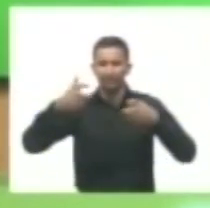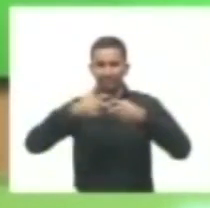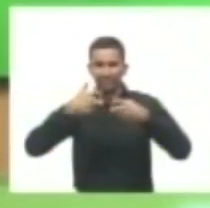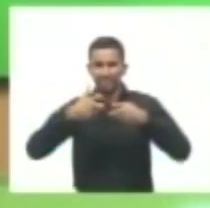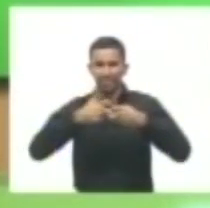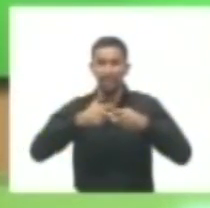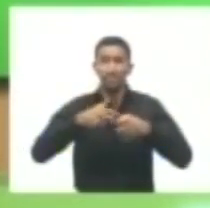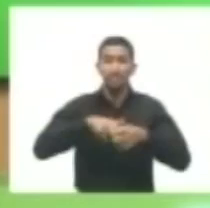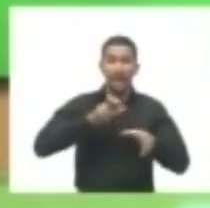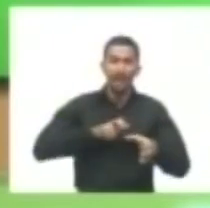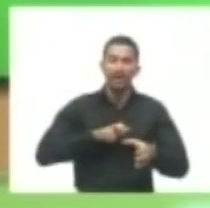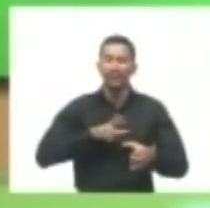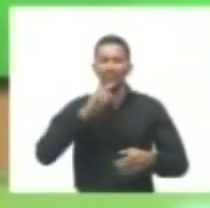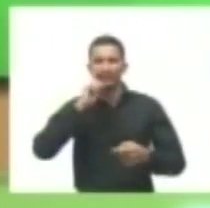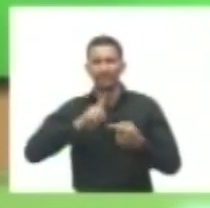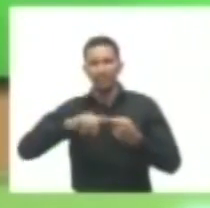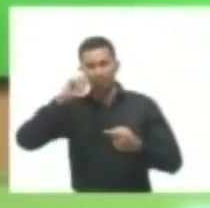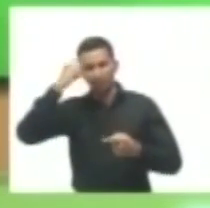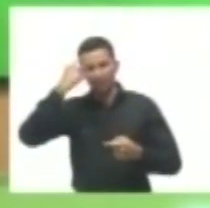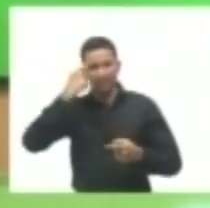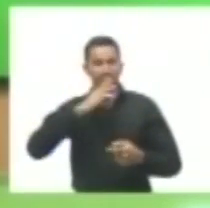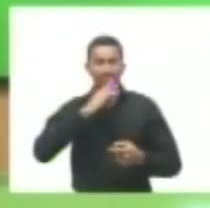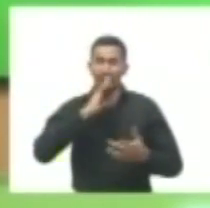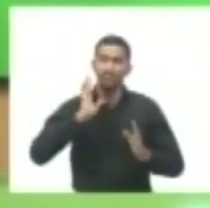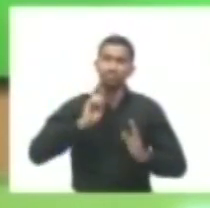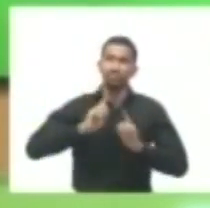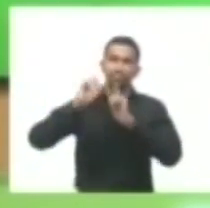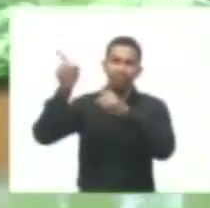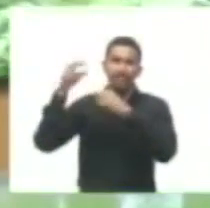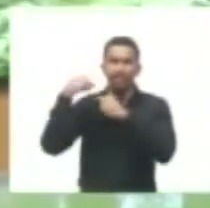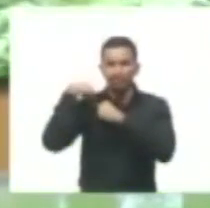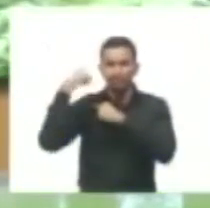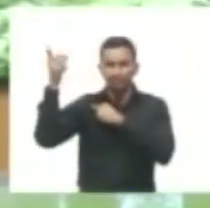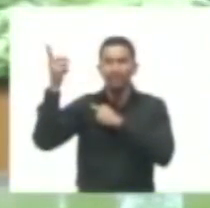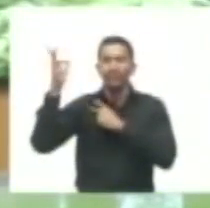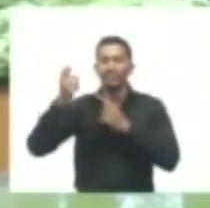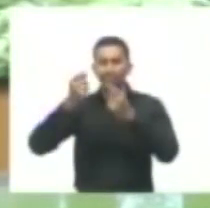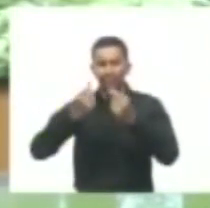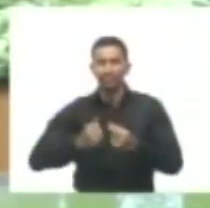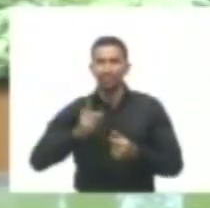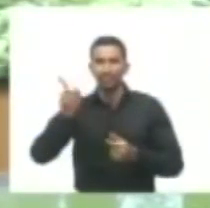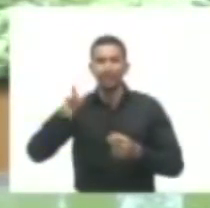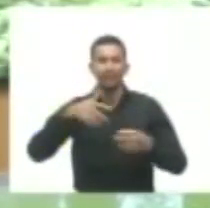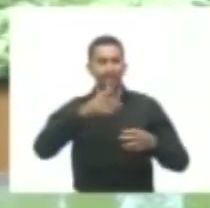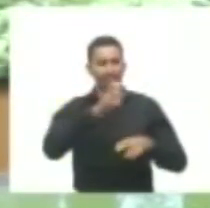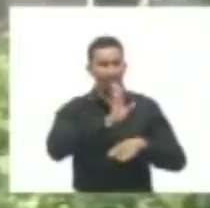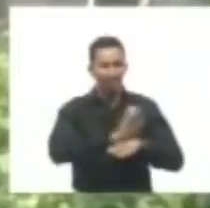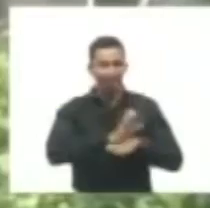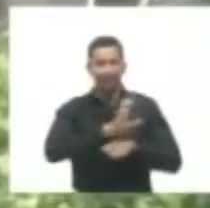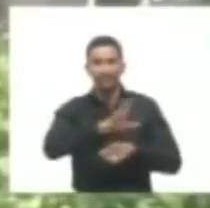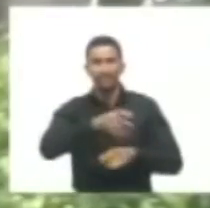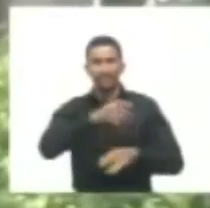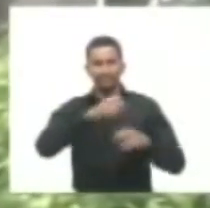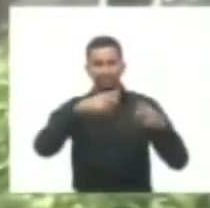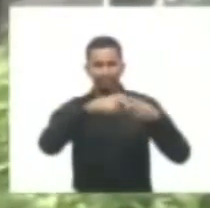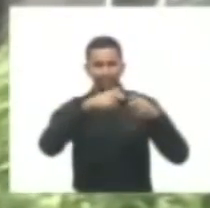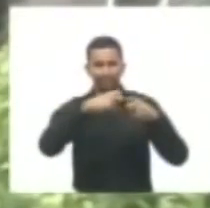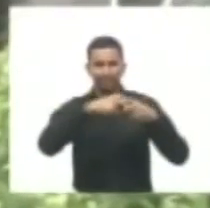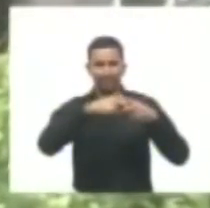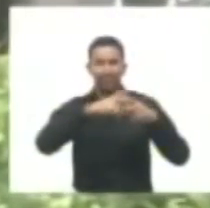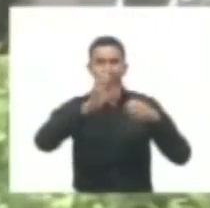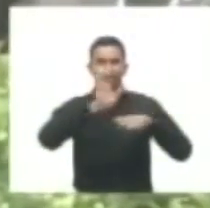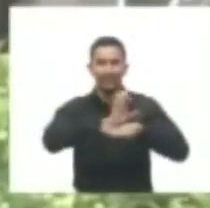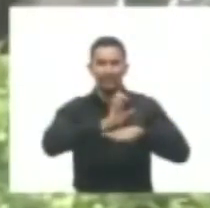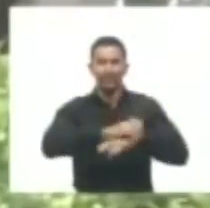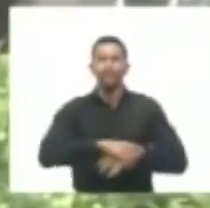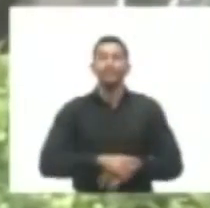esa es una medida para que el gobierno sea quien asuma los costos de la entidad prestadora del servicio. Tras los anuncios de gas